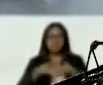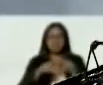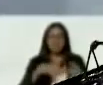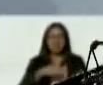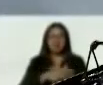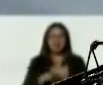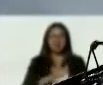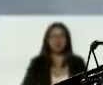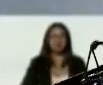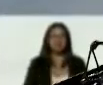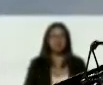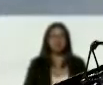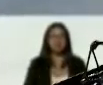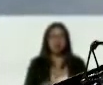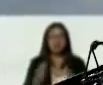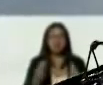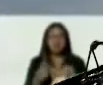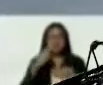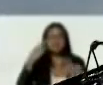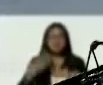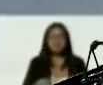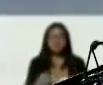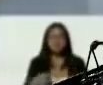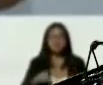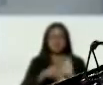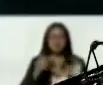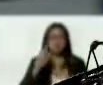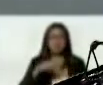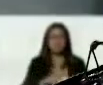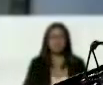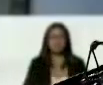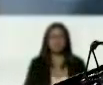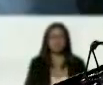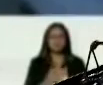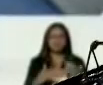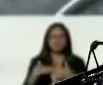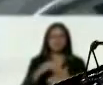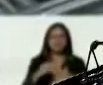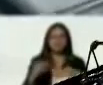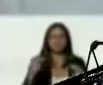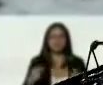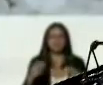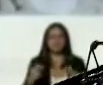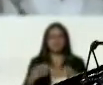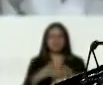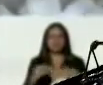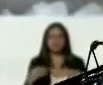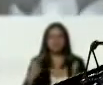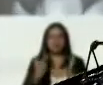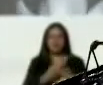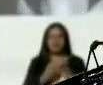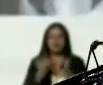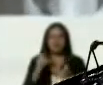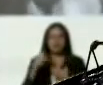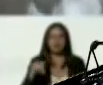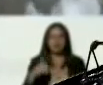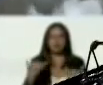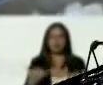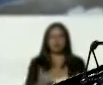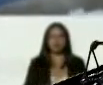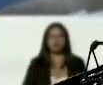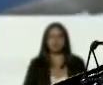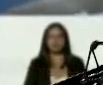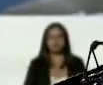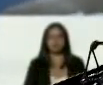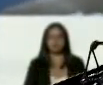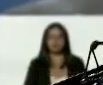va resultando este año para los venezolanos en materia sanitaria ante el COVID? Lo primero, como hombre de